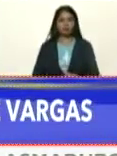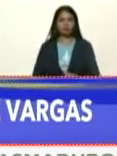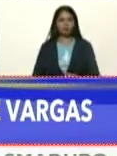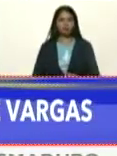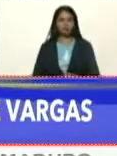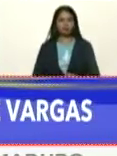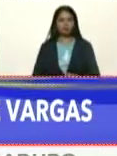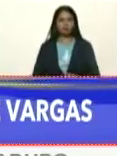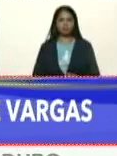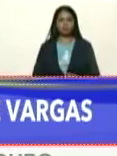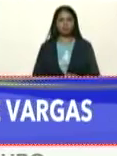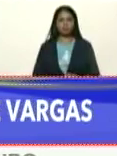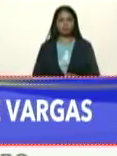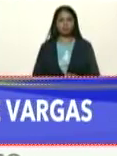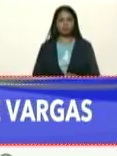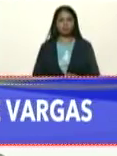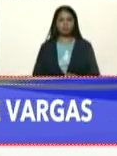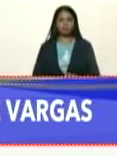no había